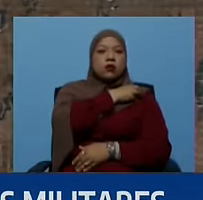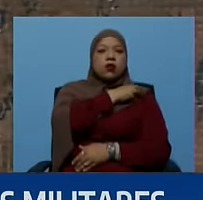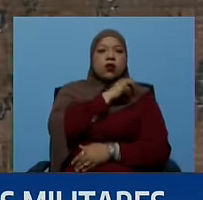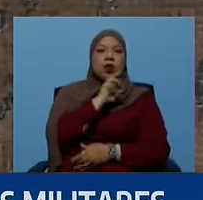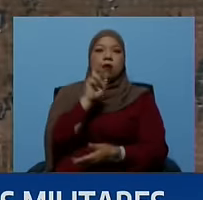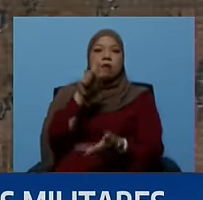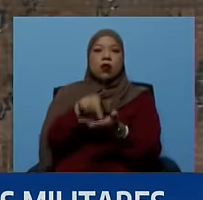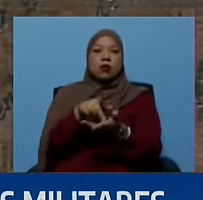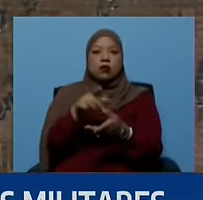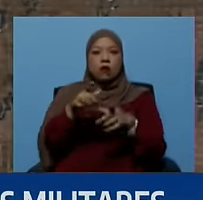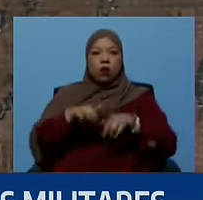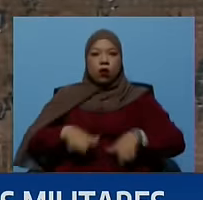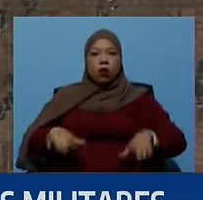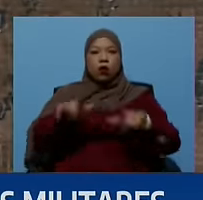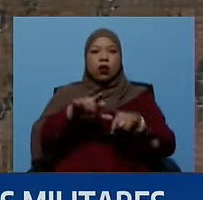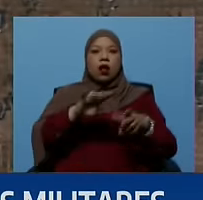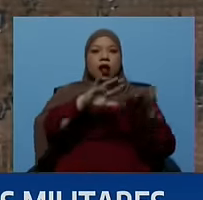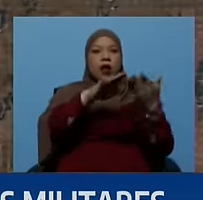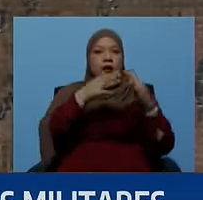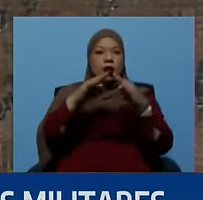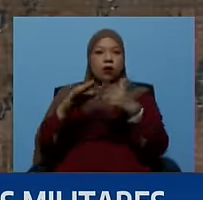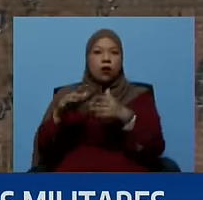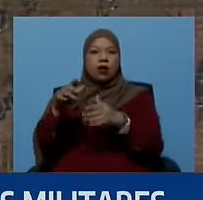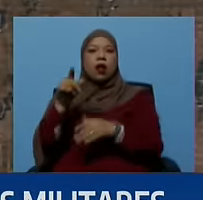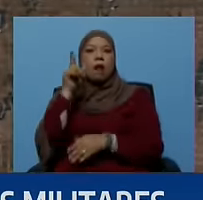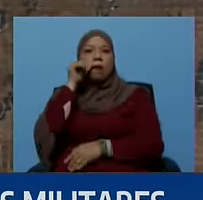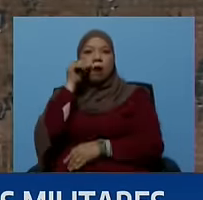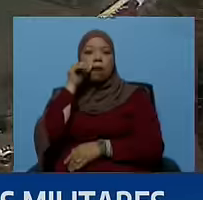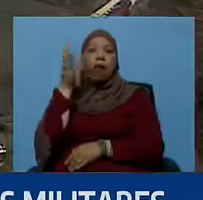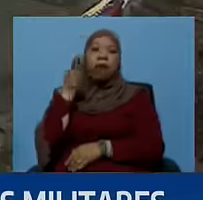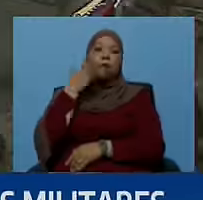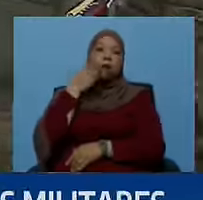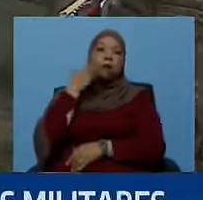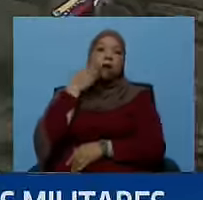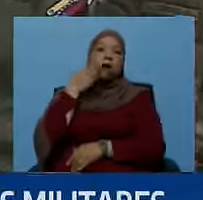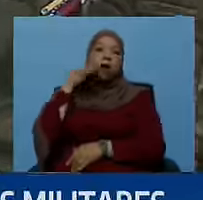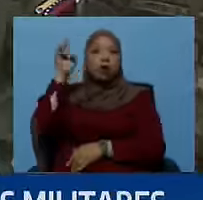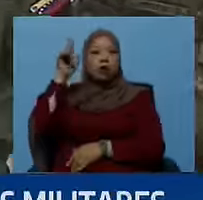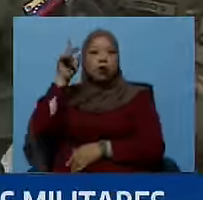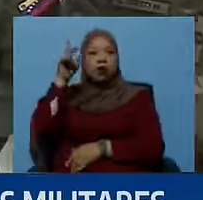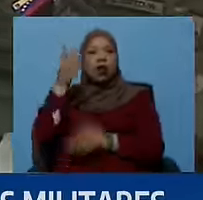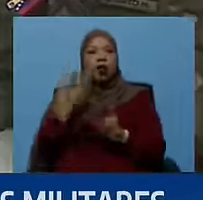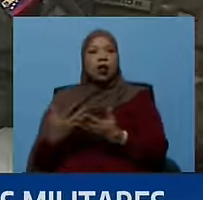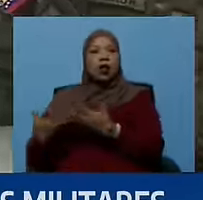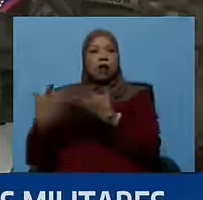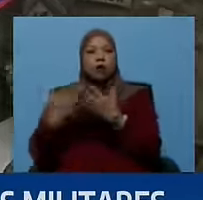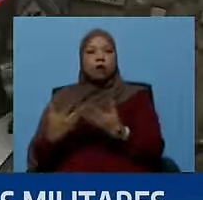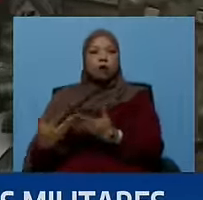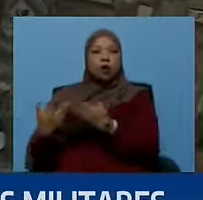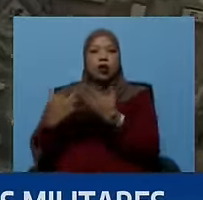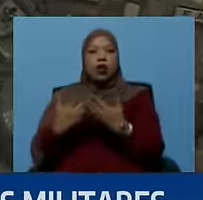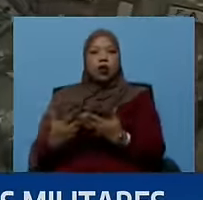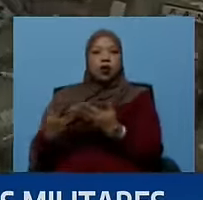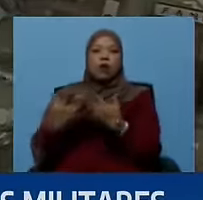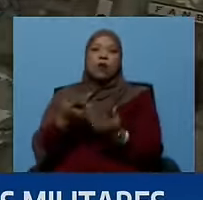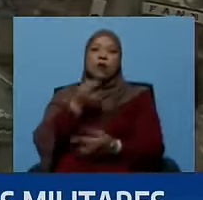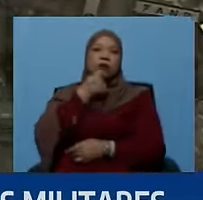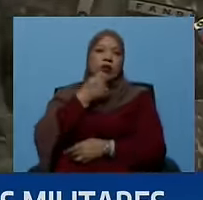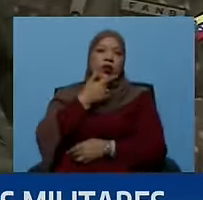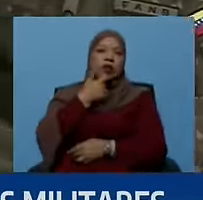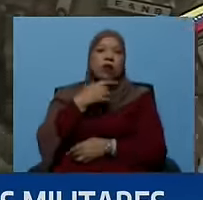presente a la comunidad del Valle a los estudiantes del Liceo tan bonitos